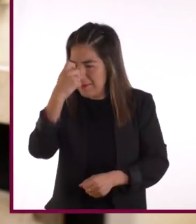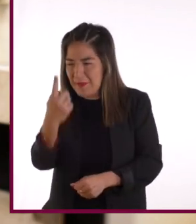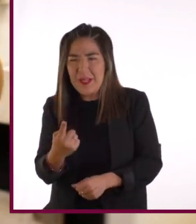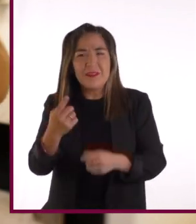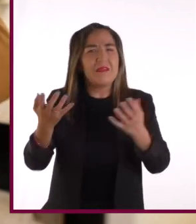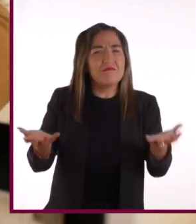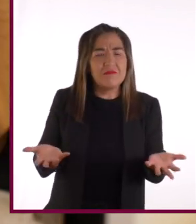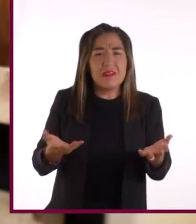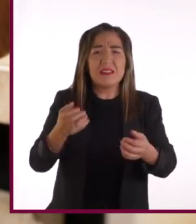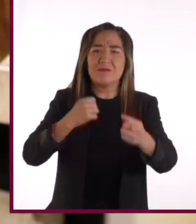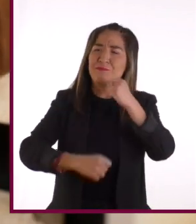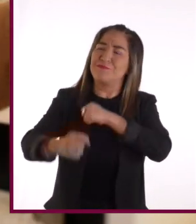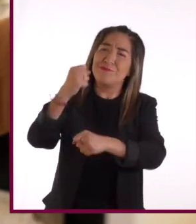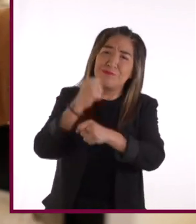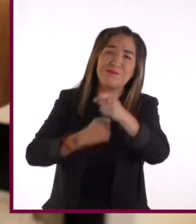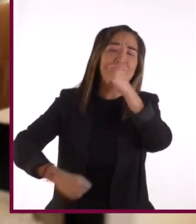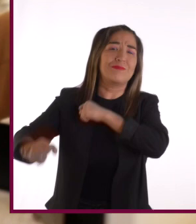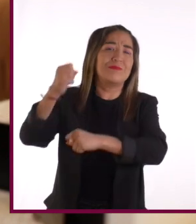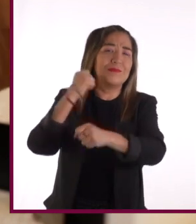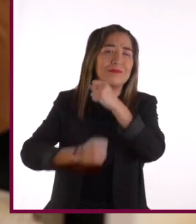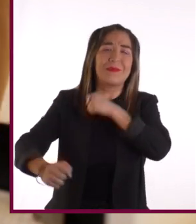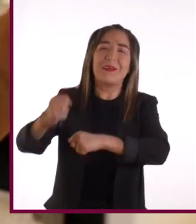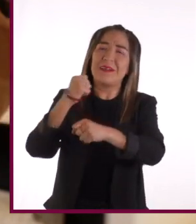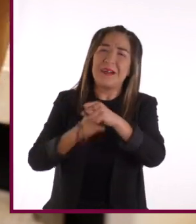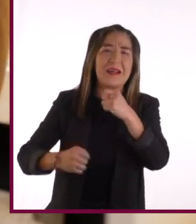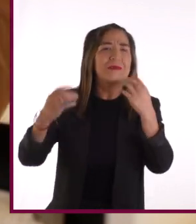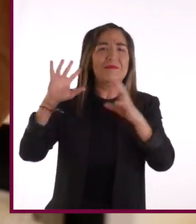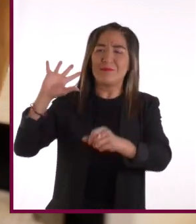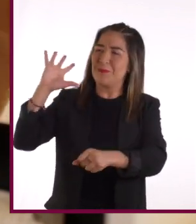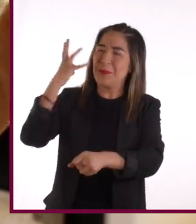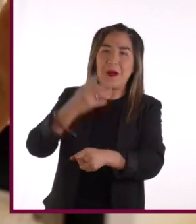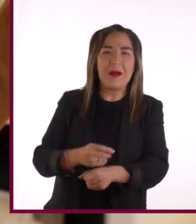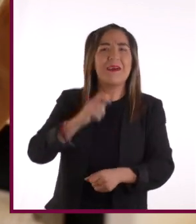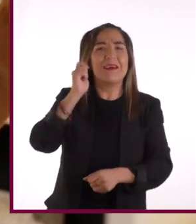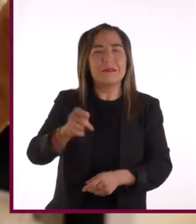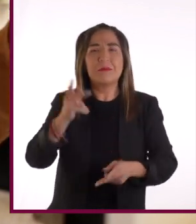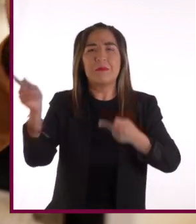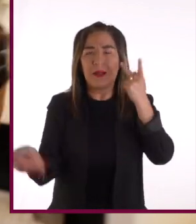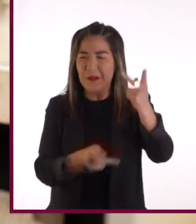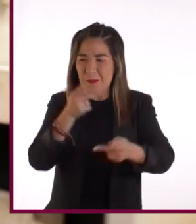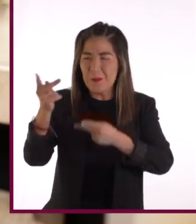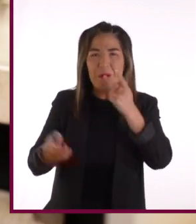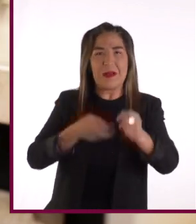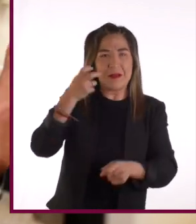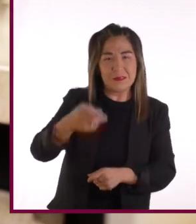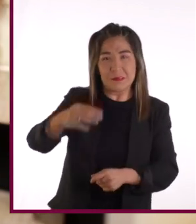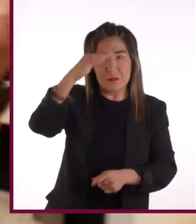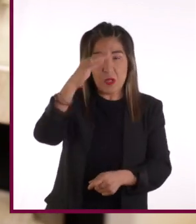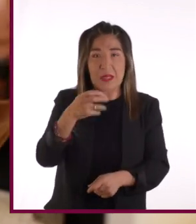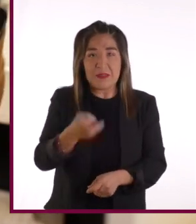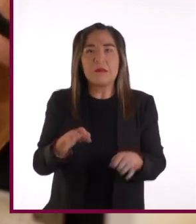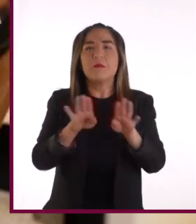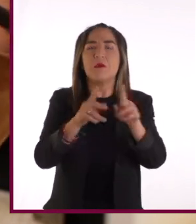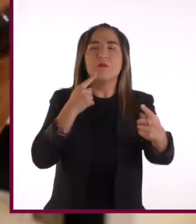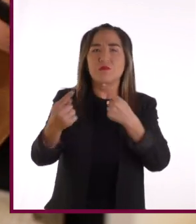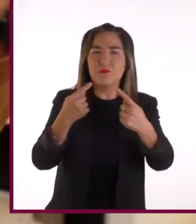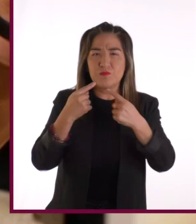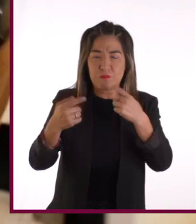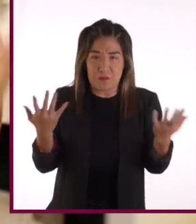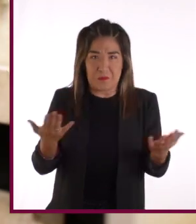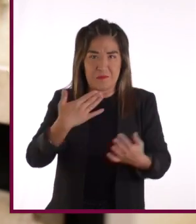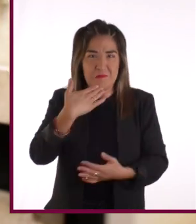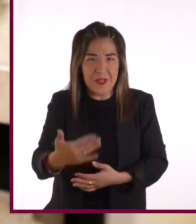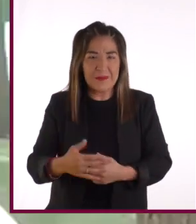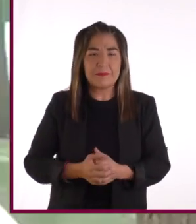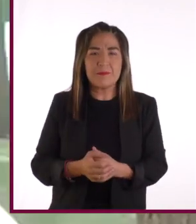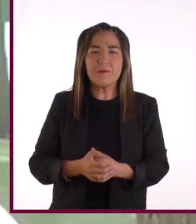tienen tantos siglos cuestionando los seres humanos esto hasta la actualidad? ¿Por qué este debate es